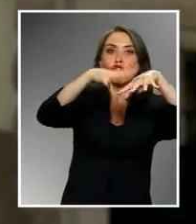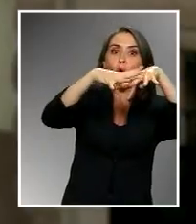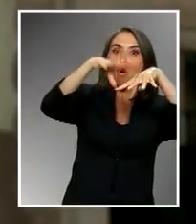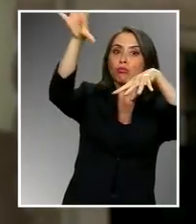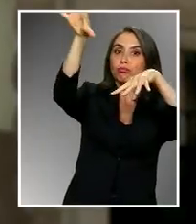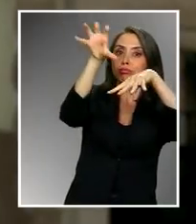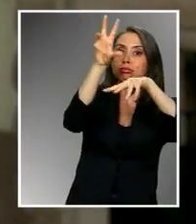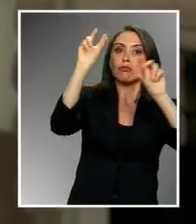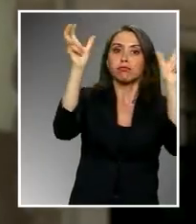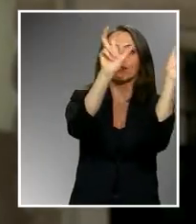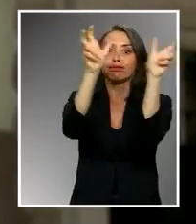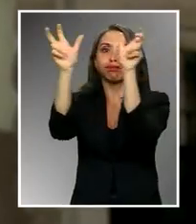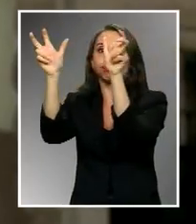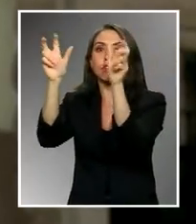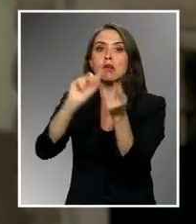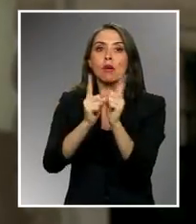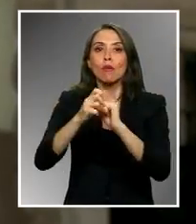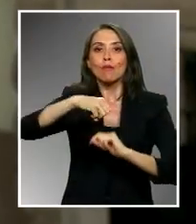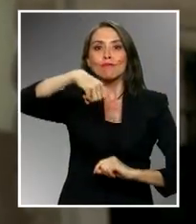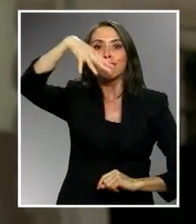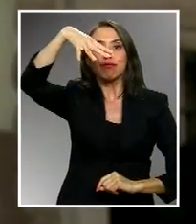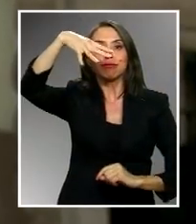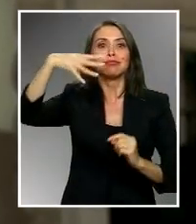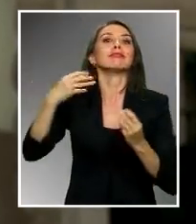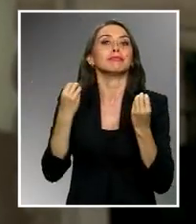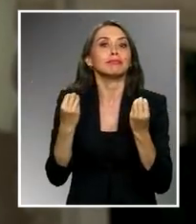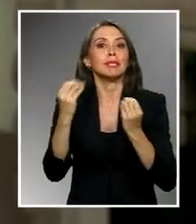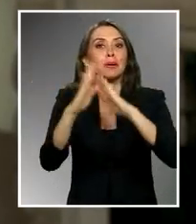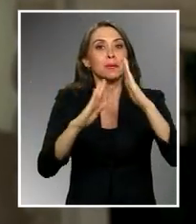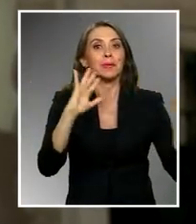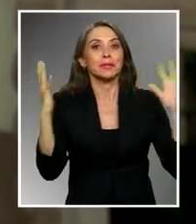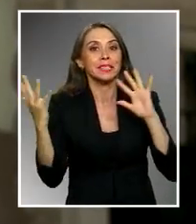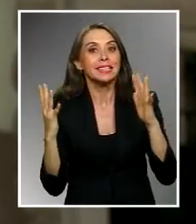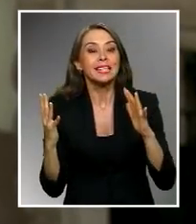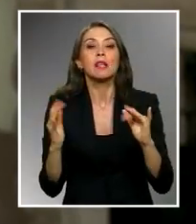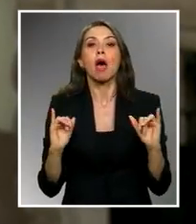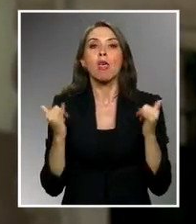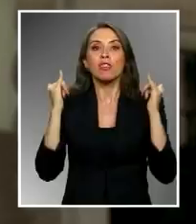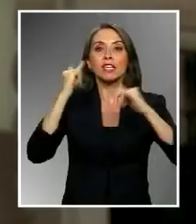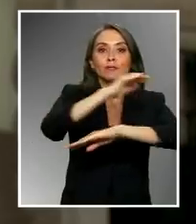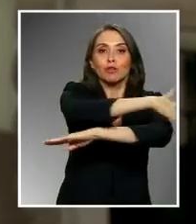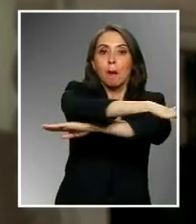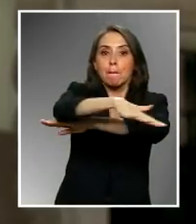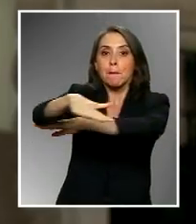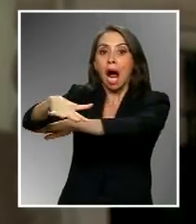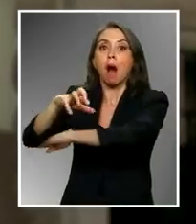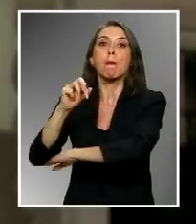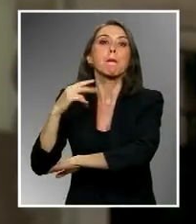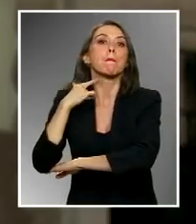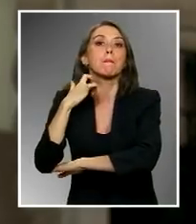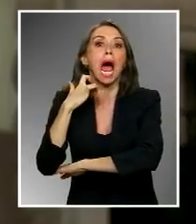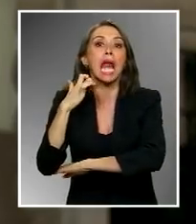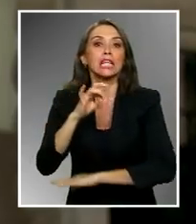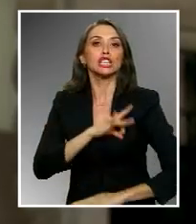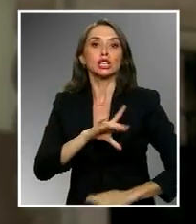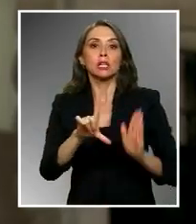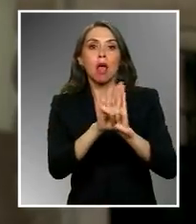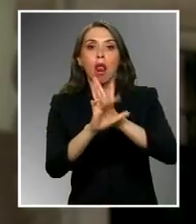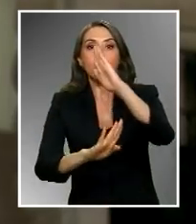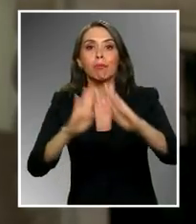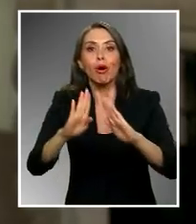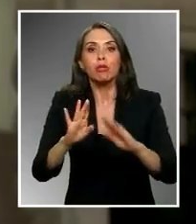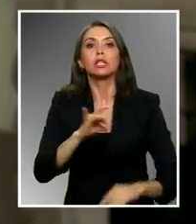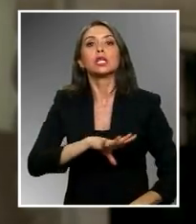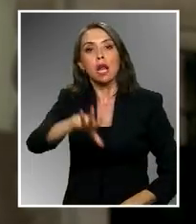eólicos que nos permiten producir energía limpia pueden disfrutar las áreas marinas y parques que están ahora bajo protección porque chile aprendido